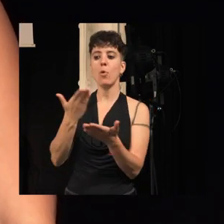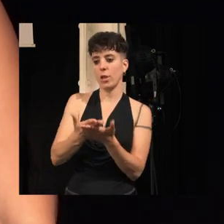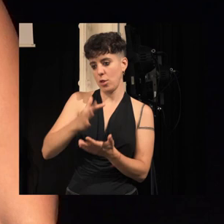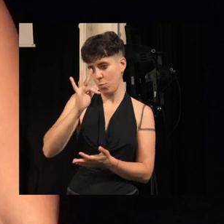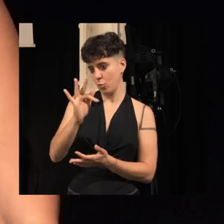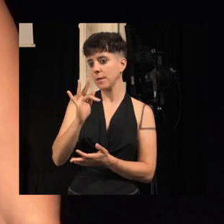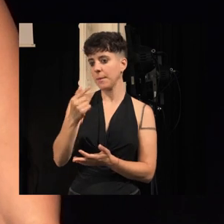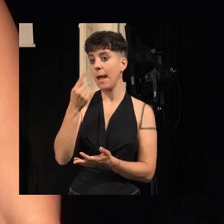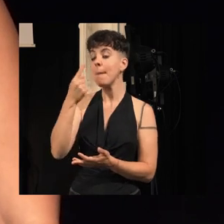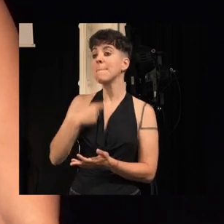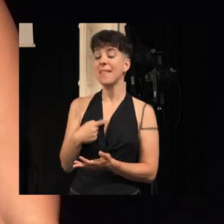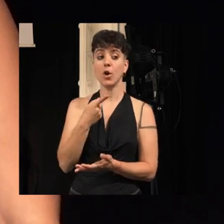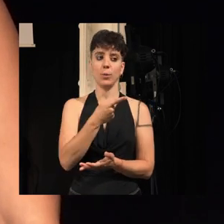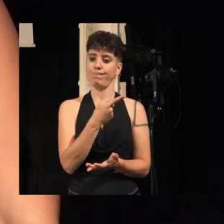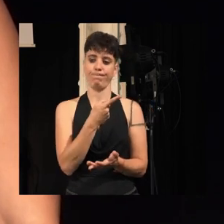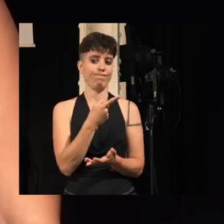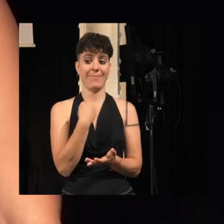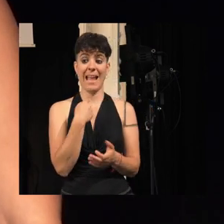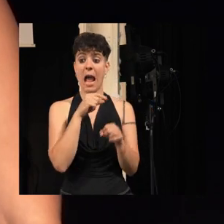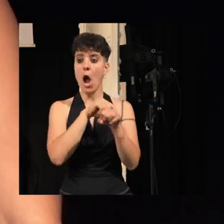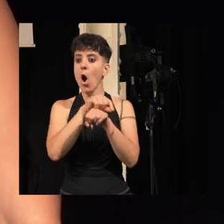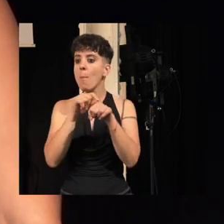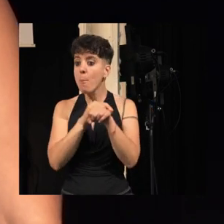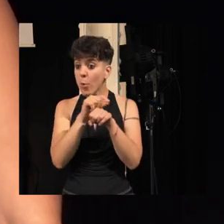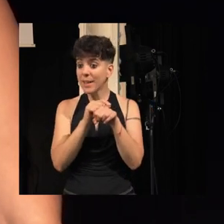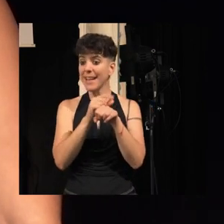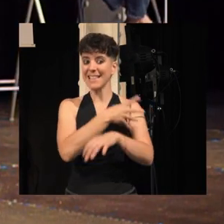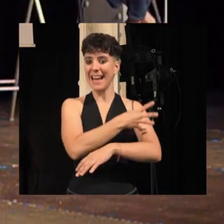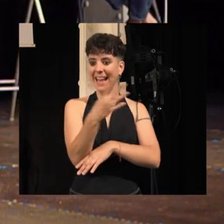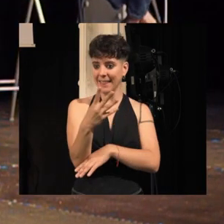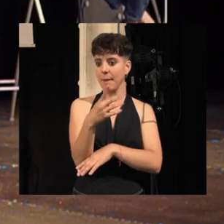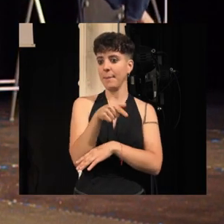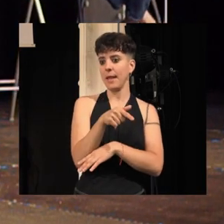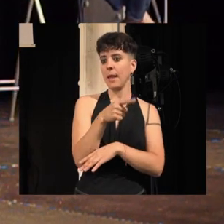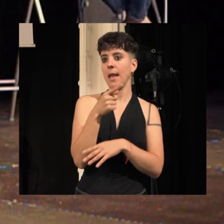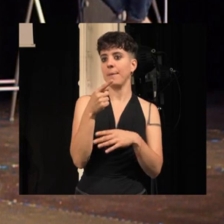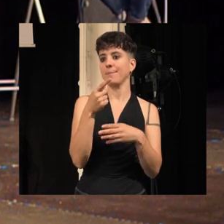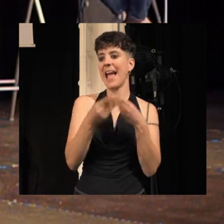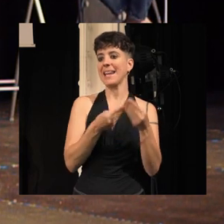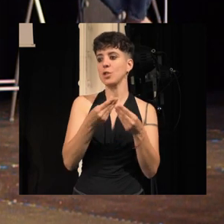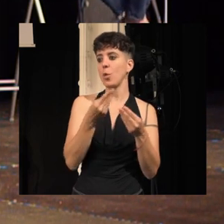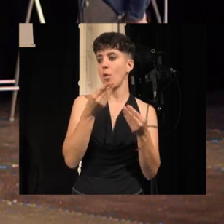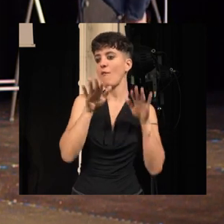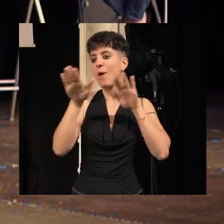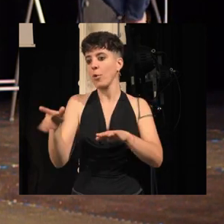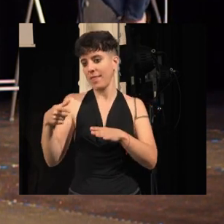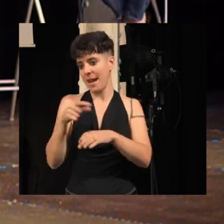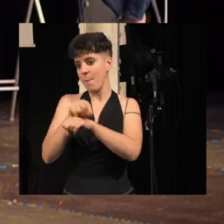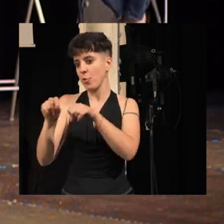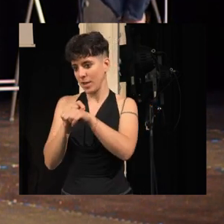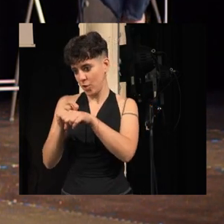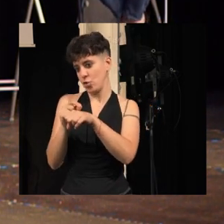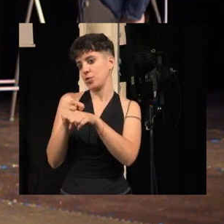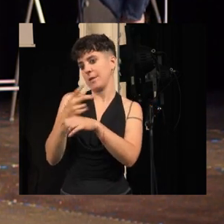Miriam, las políticas LGTB han hecho buenas a las políticas de género. Aquello de otros vendrán, qué bueno te harán, que dicen